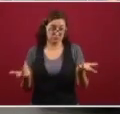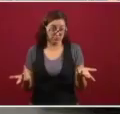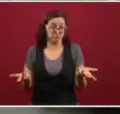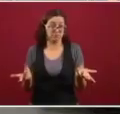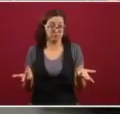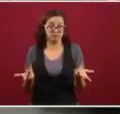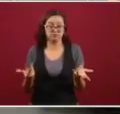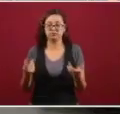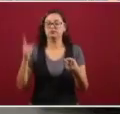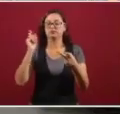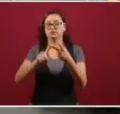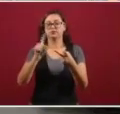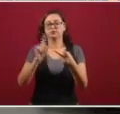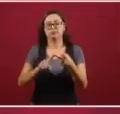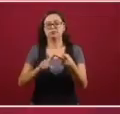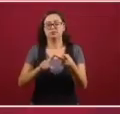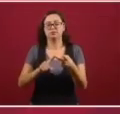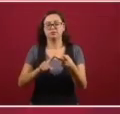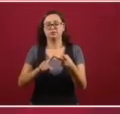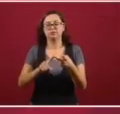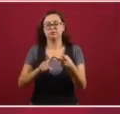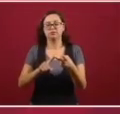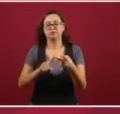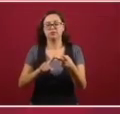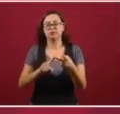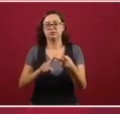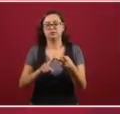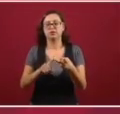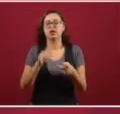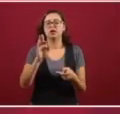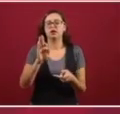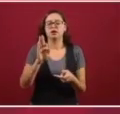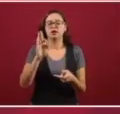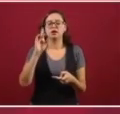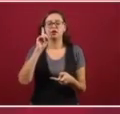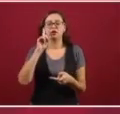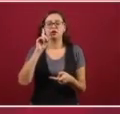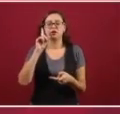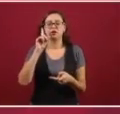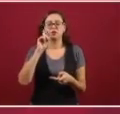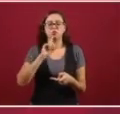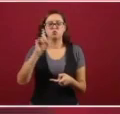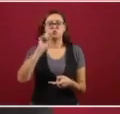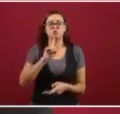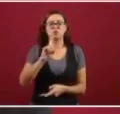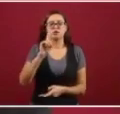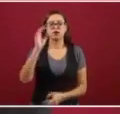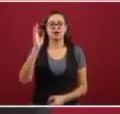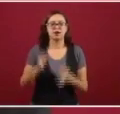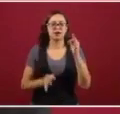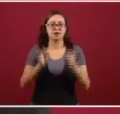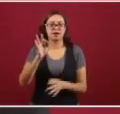tengo confianza a la fiscal anticorrupción,